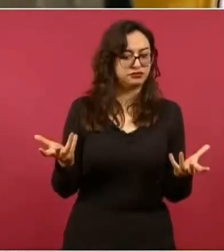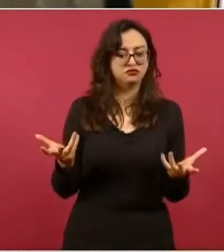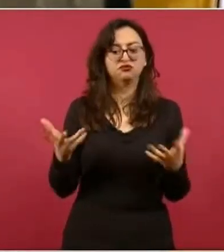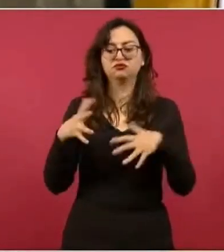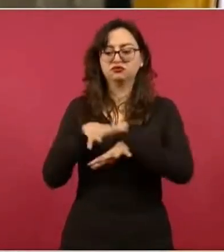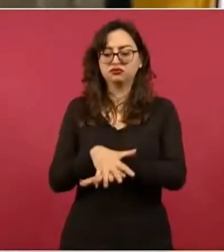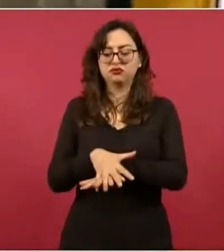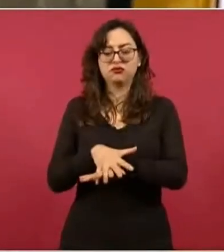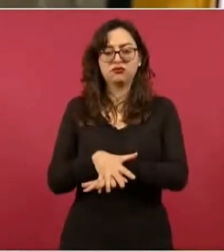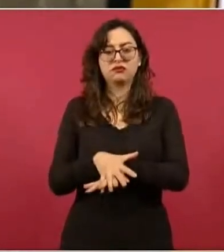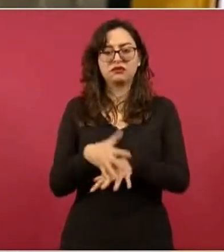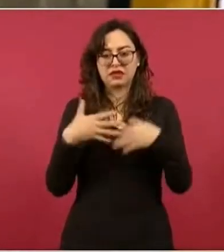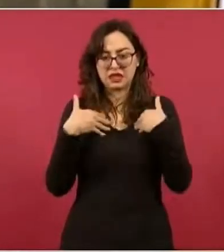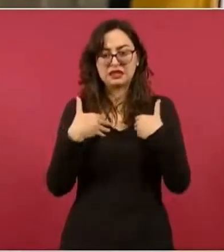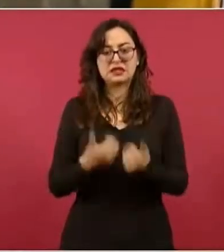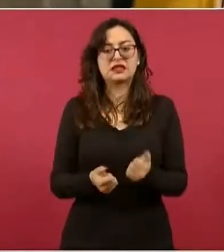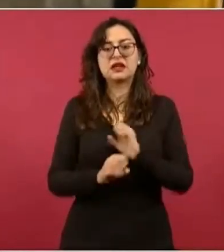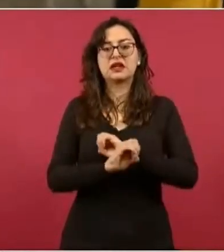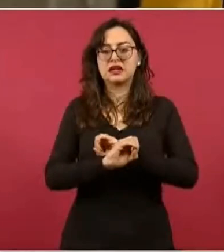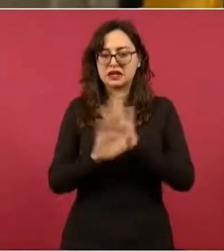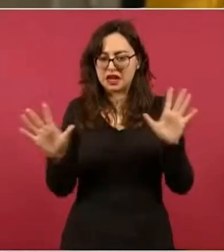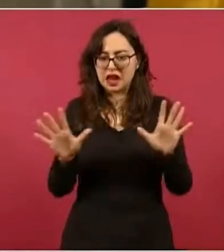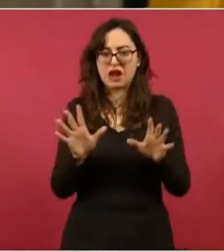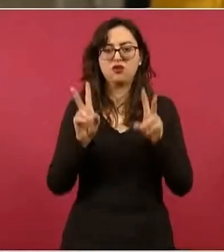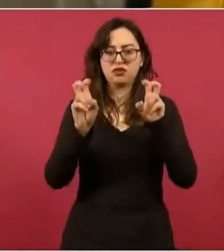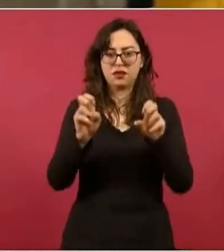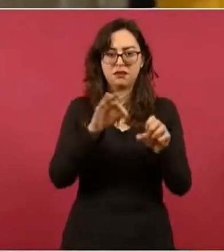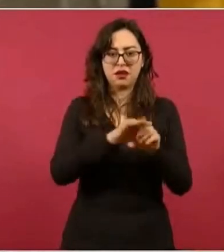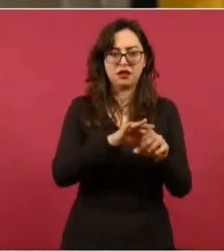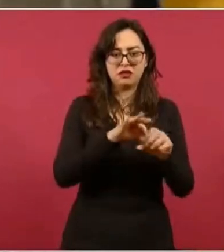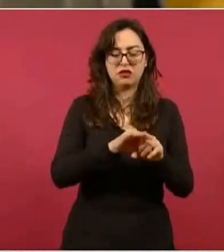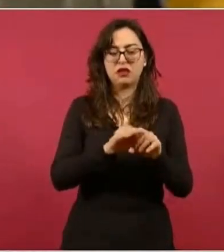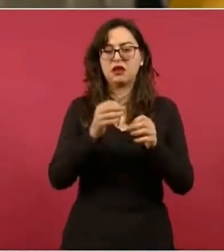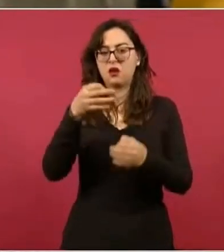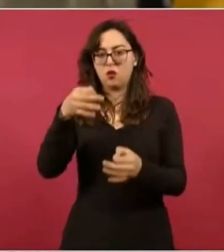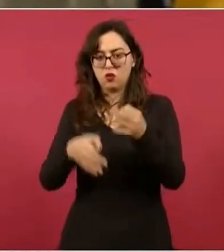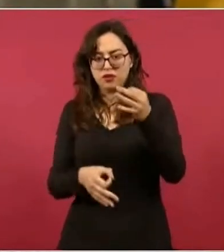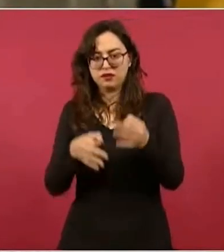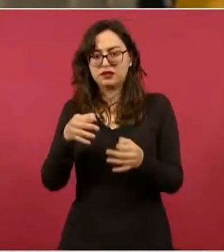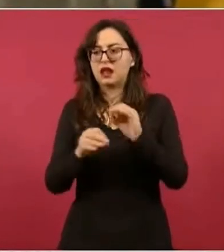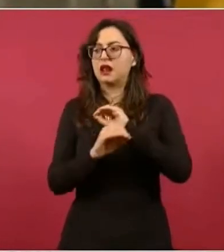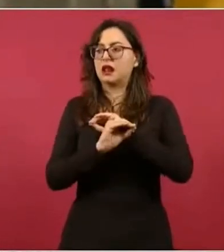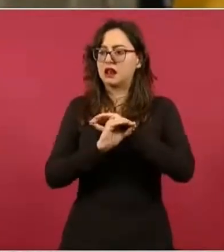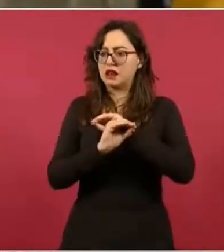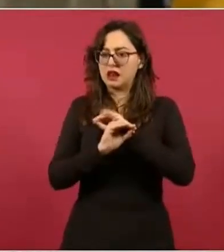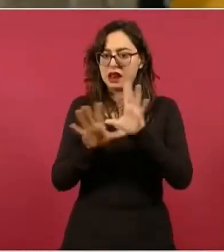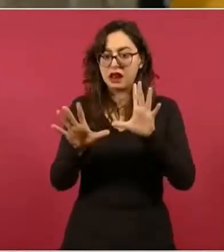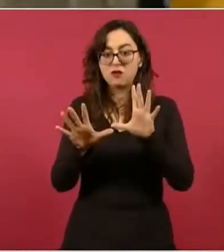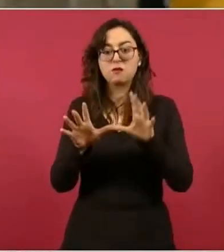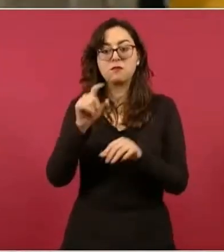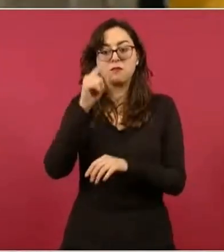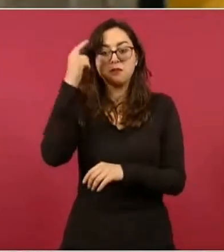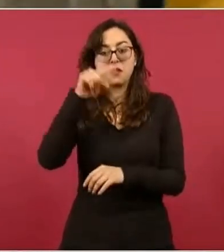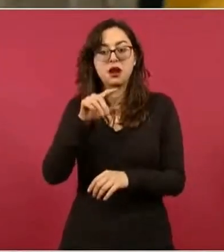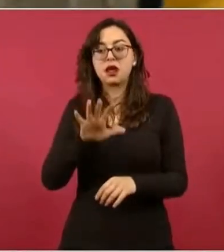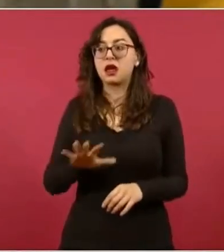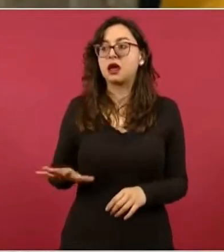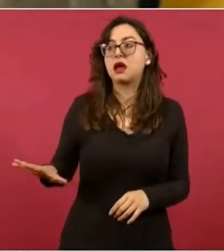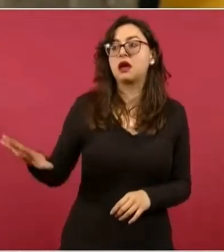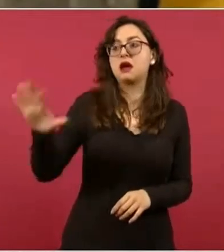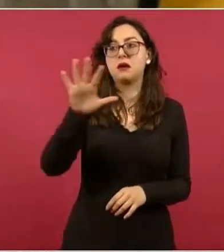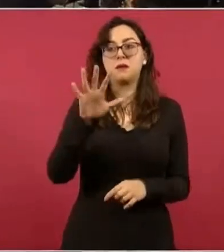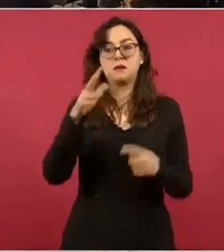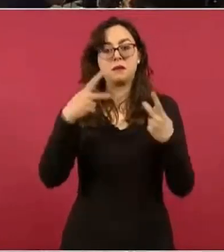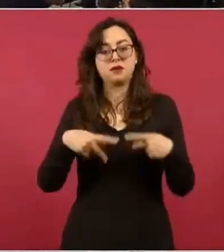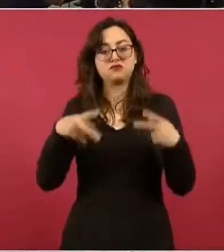están las cosas en el sentido electoral en el sentido judicial presidente y que de esta manera México los pobladores los millones de mexicanos